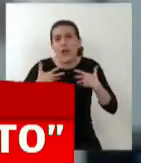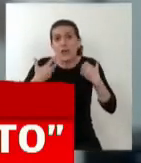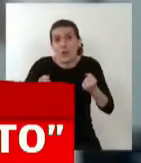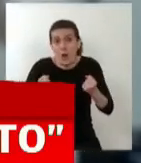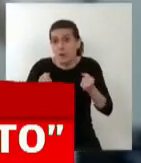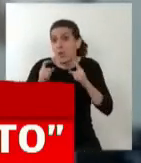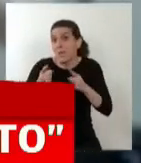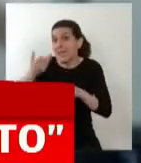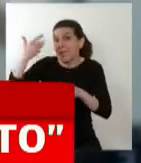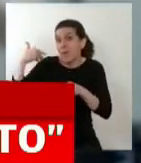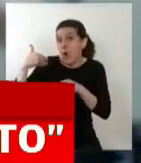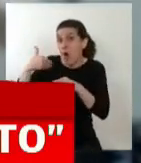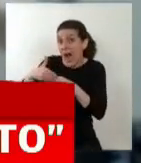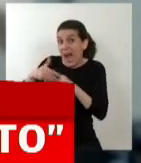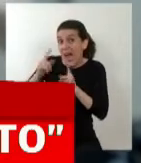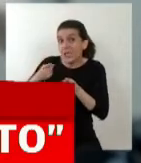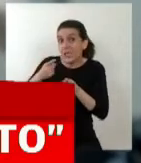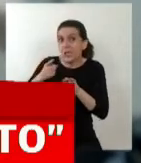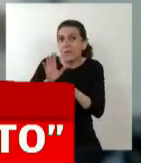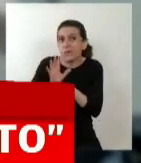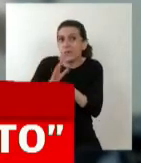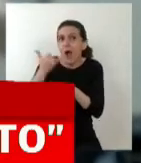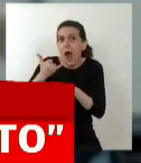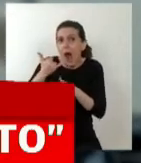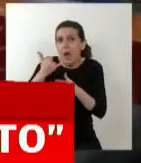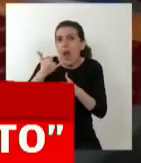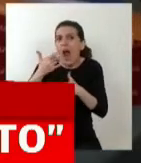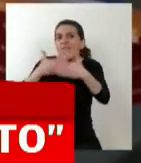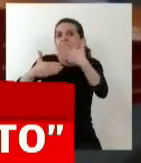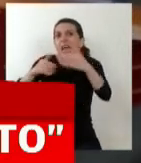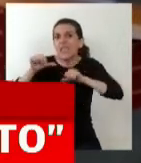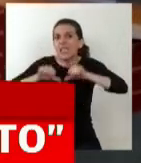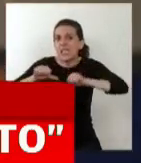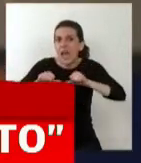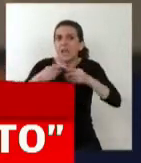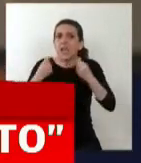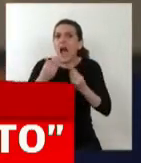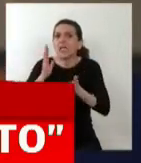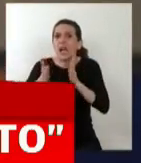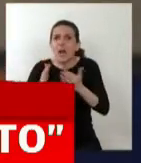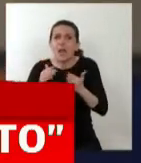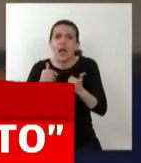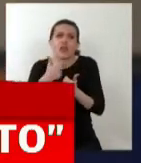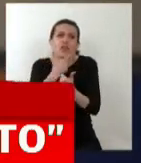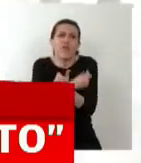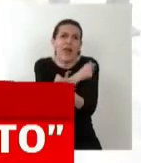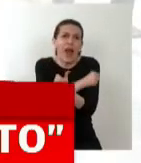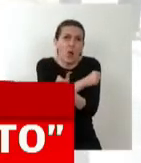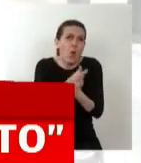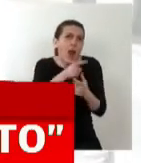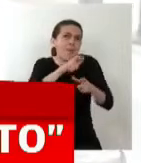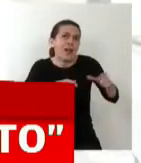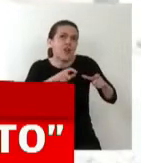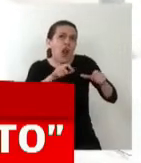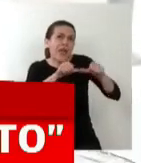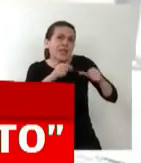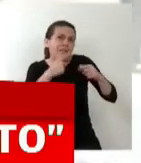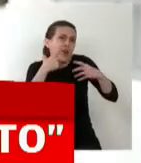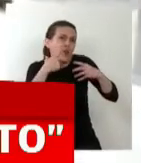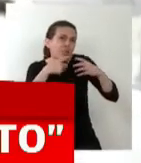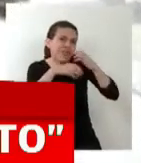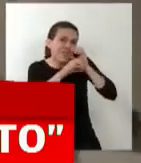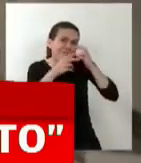tiempo, también la ciencia ha logrado grandes avances con tratamientos y vacunas que se están investigando en